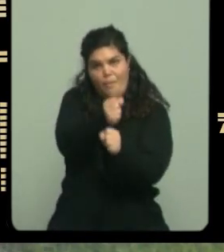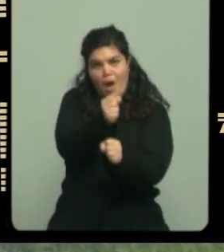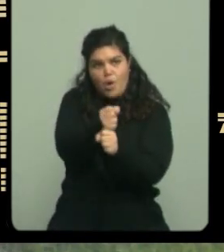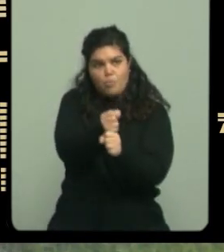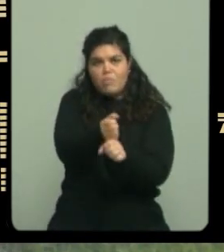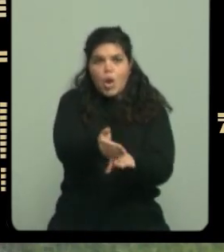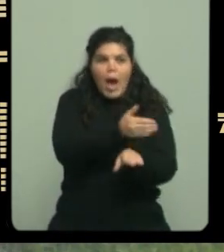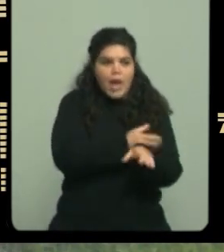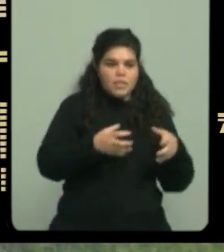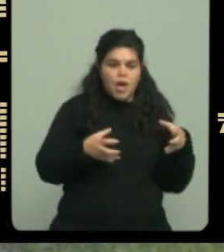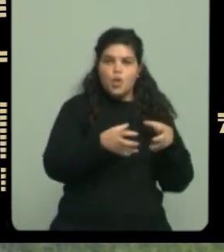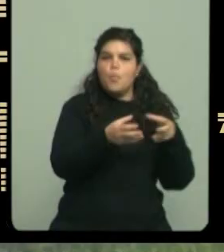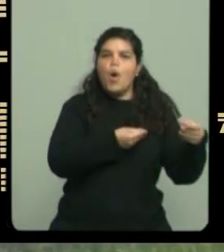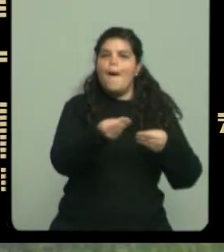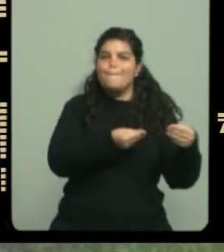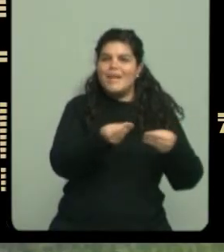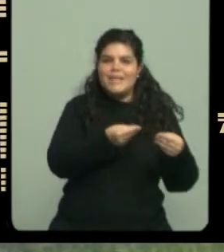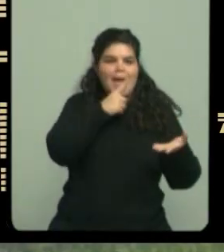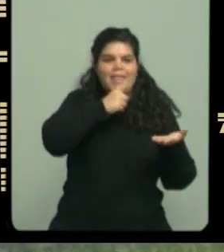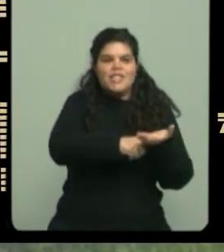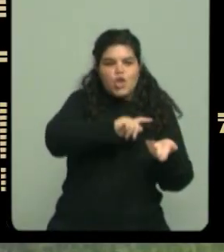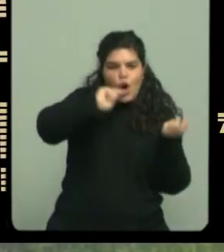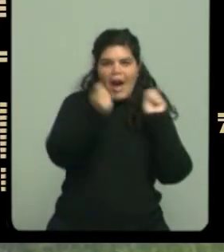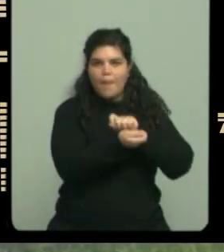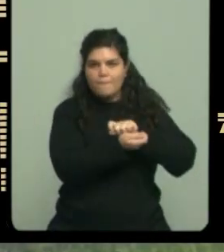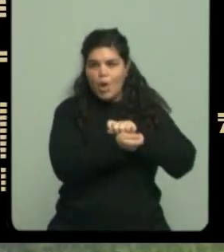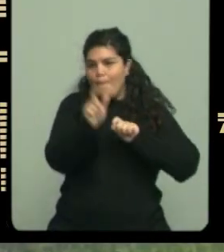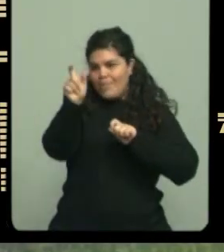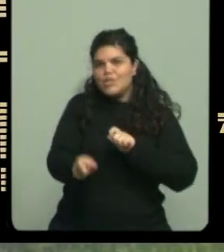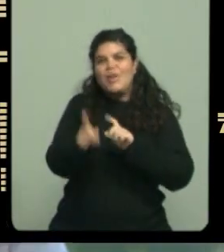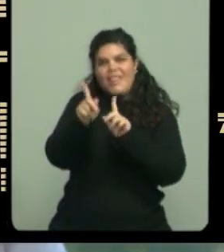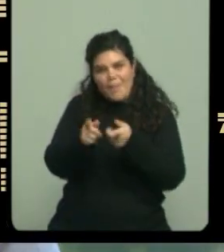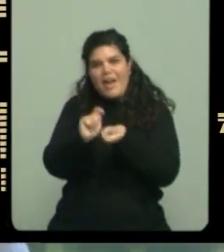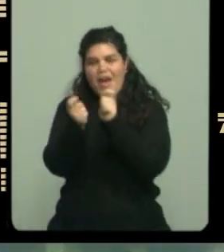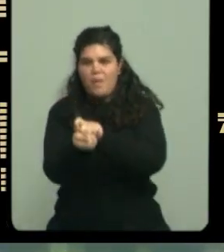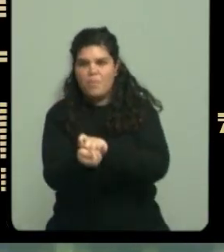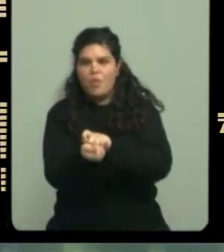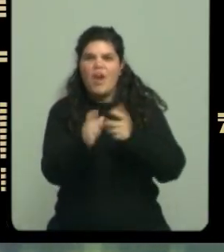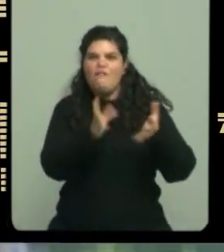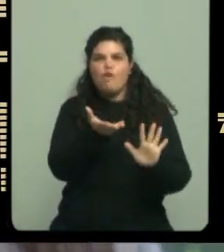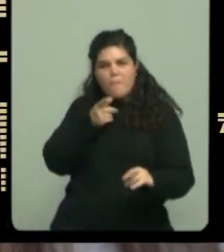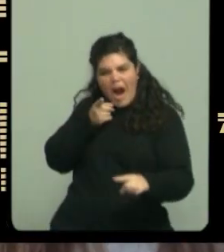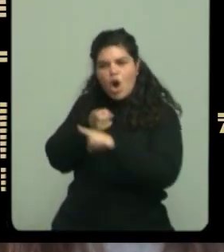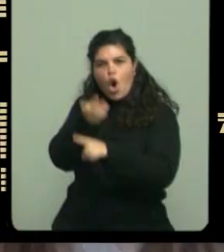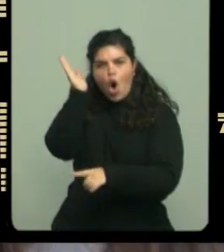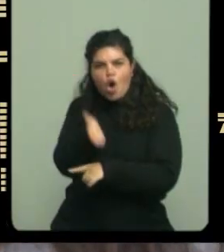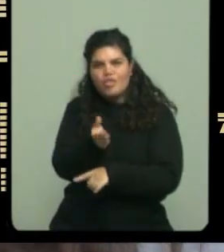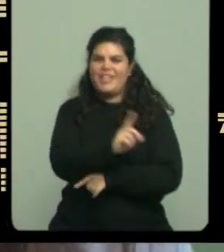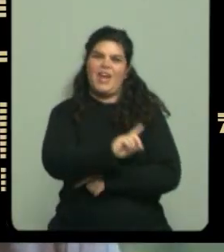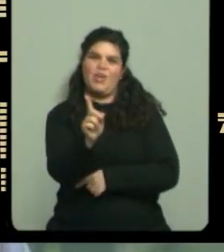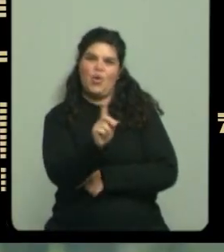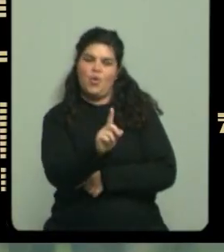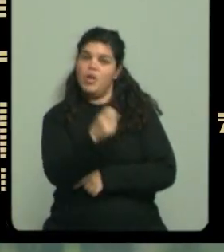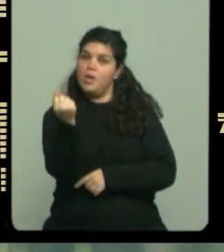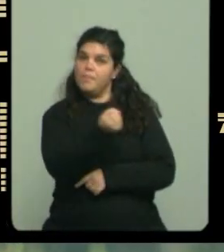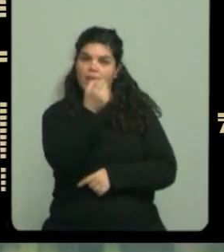propia organización, que no quiere decir que se esté hostigando, que se está amenazando, que se esté agrediendo a la persona trabajadora. Siempre hay que partir de la